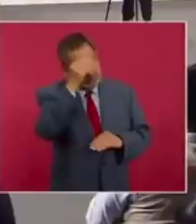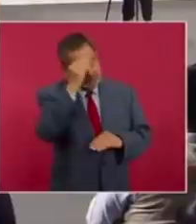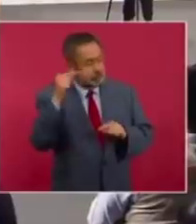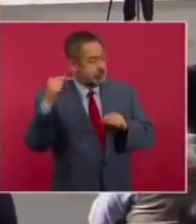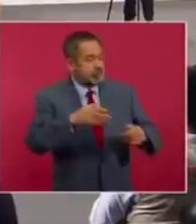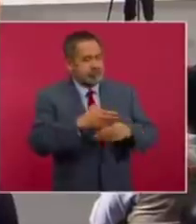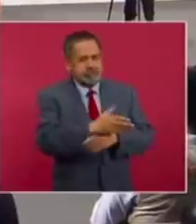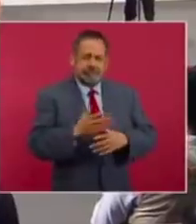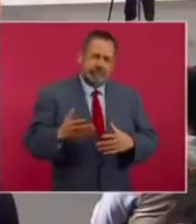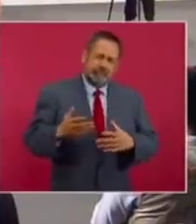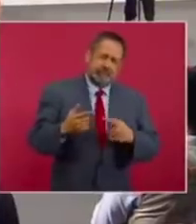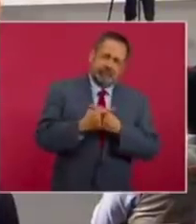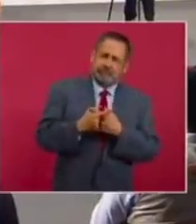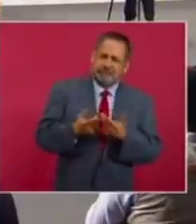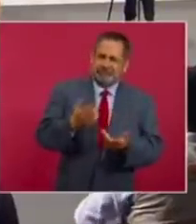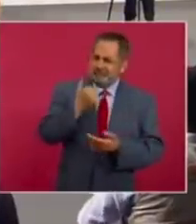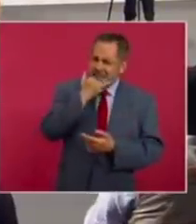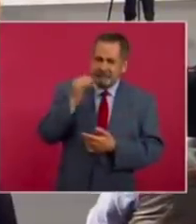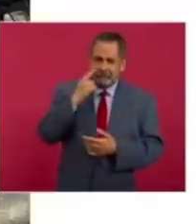Pero es esto,